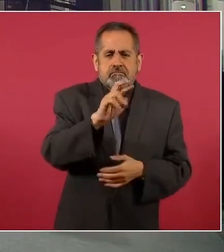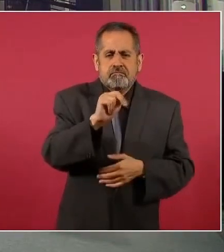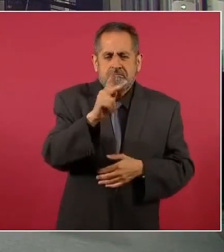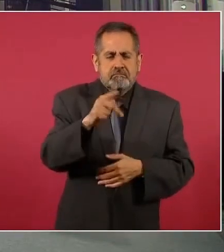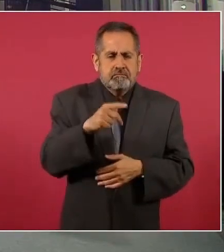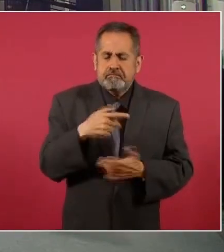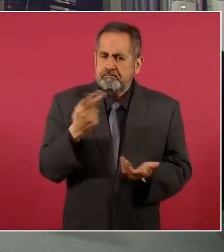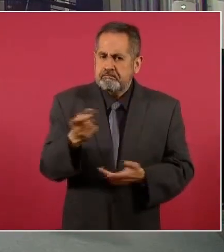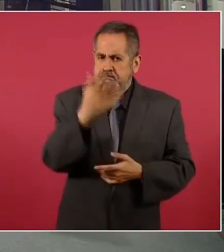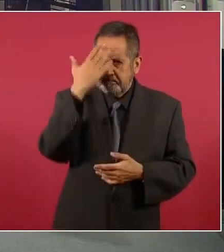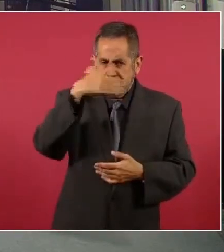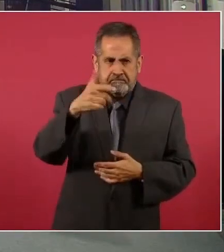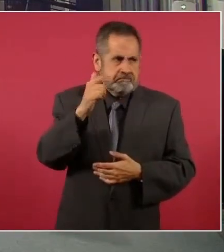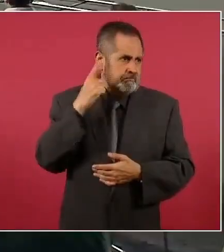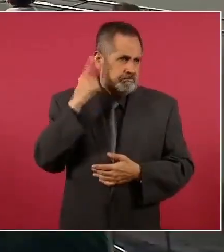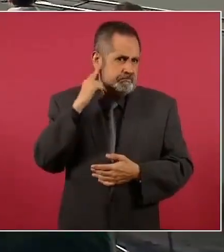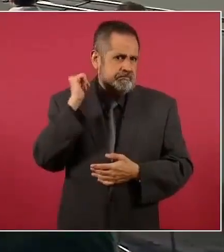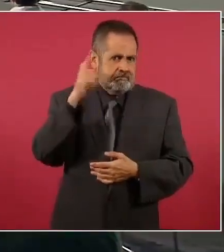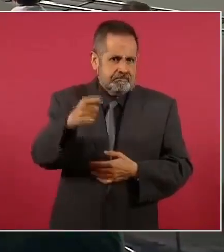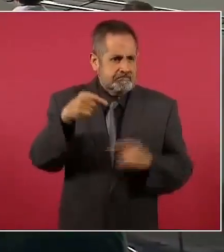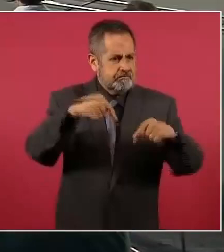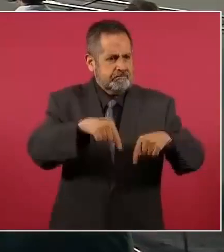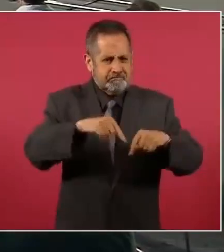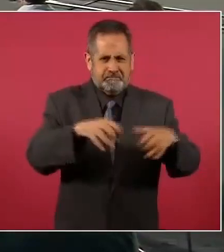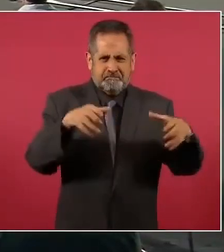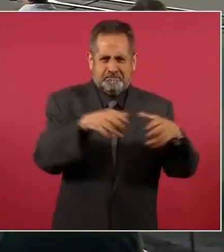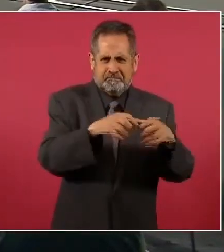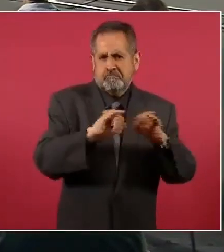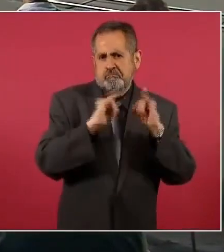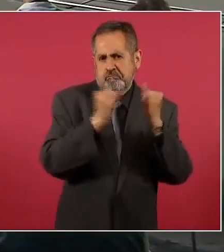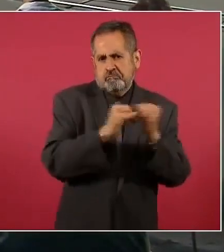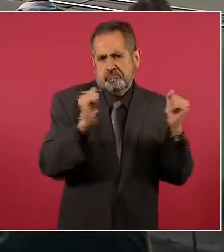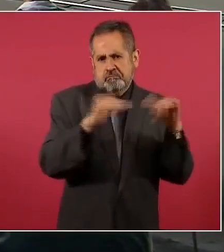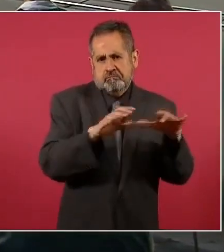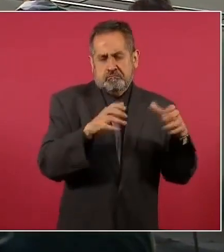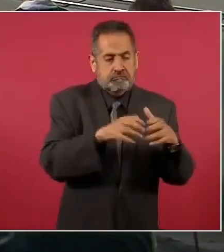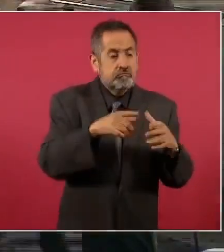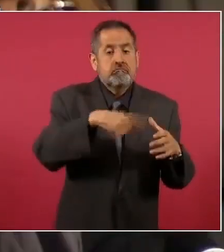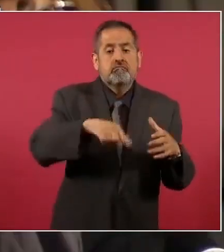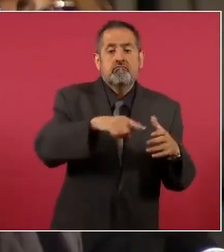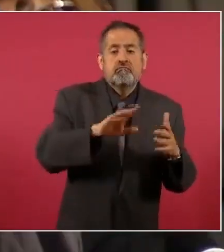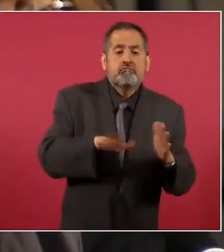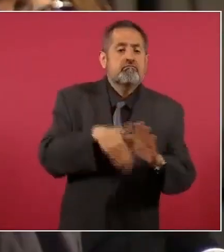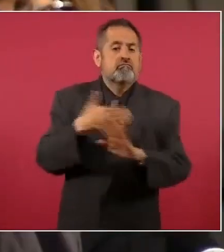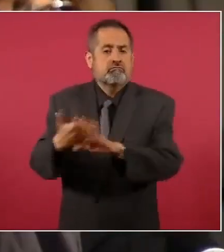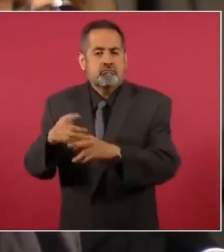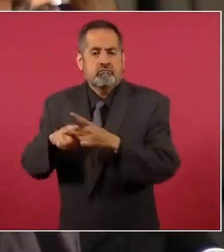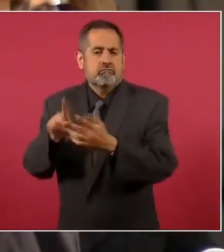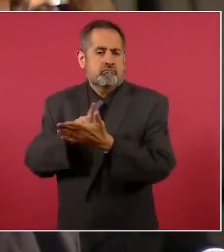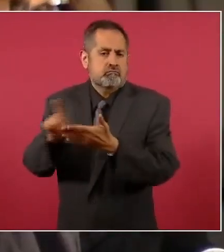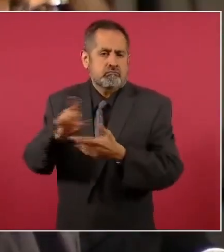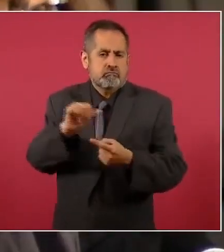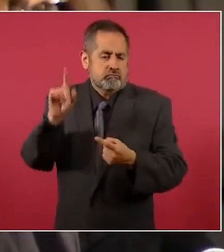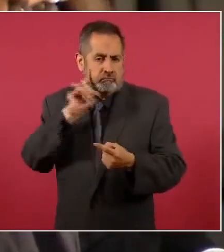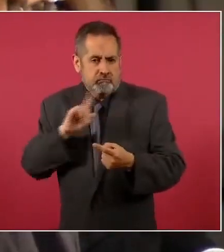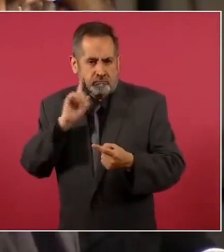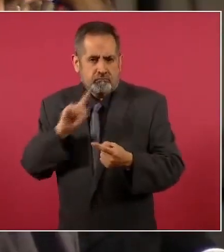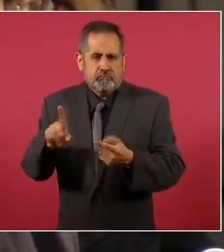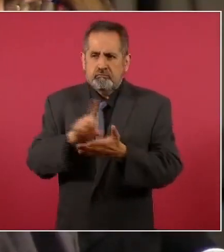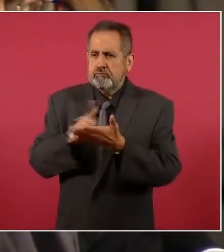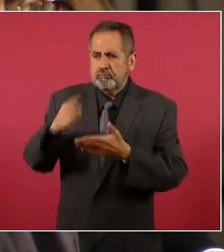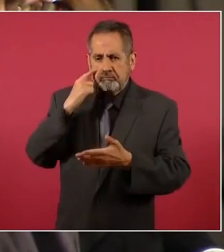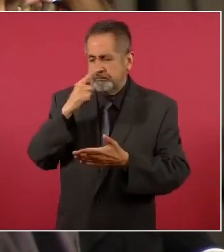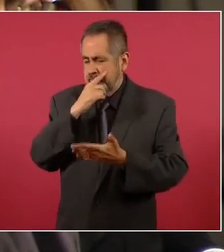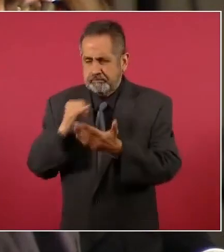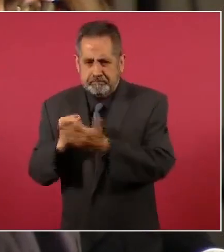Es preguntar si tenía conocimiento de esto. Es un grupo que regularmente está en contra de los derechos de la mujer, de lo que es el derecho a